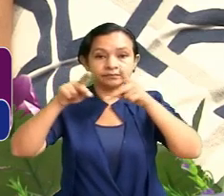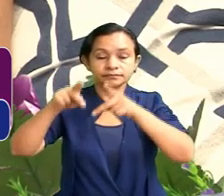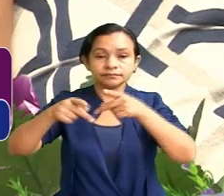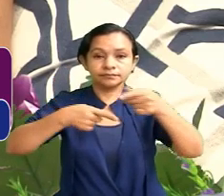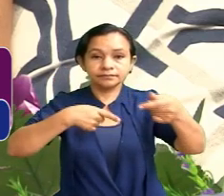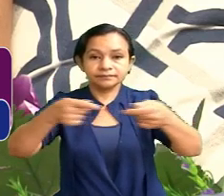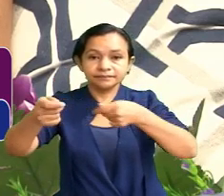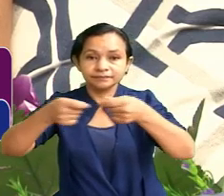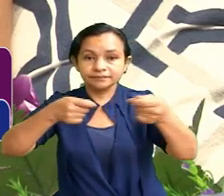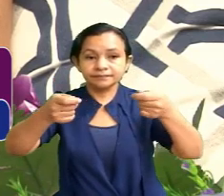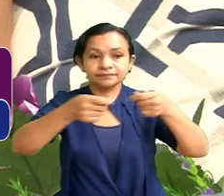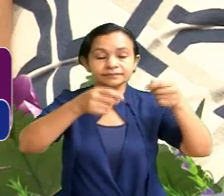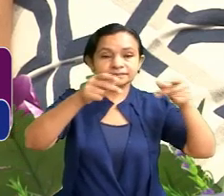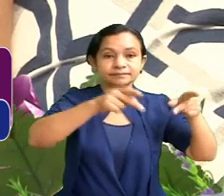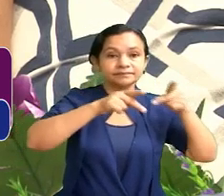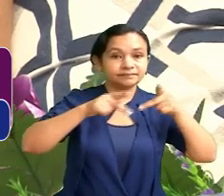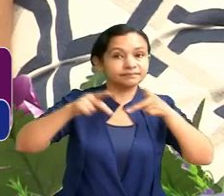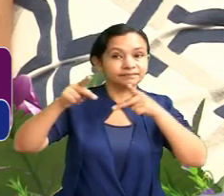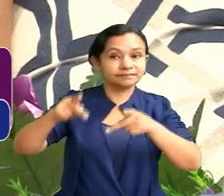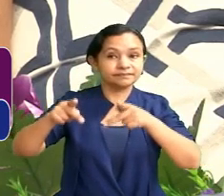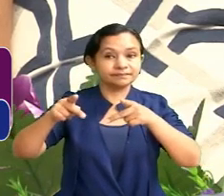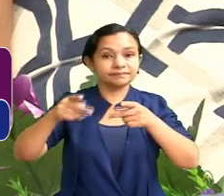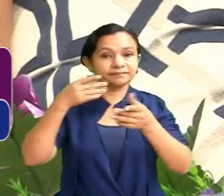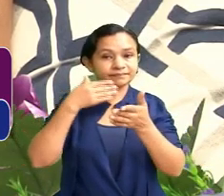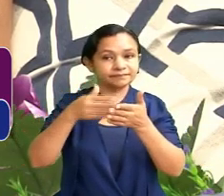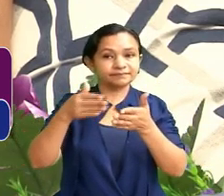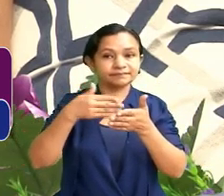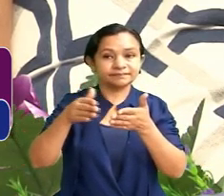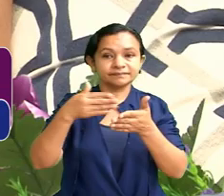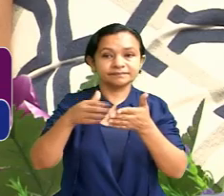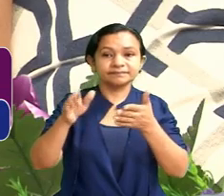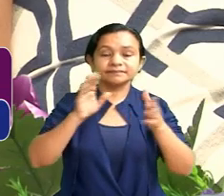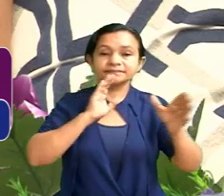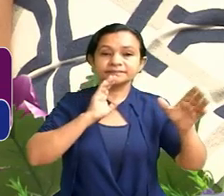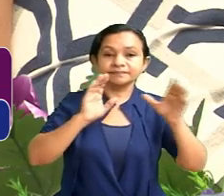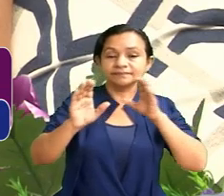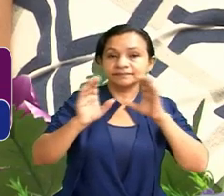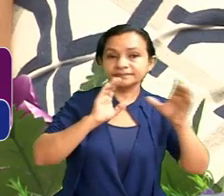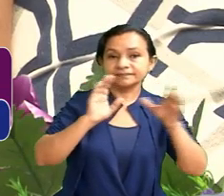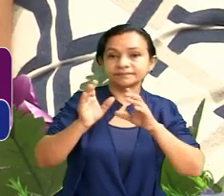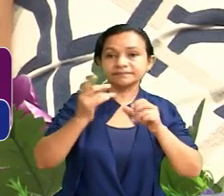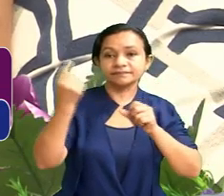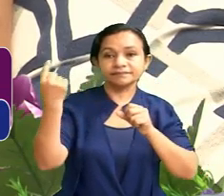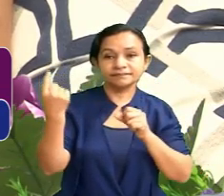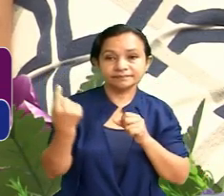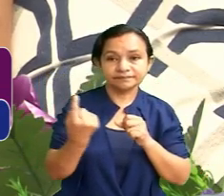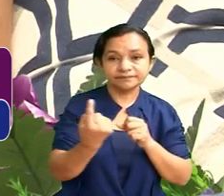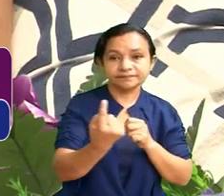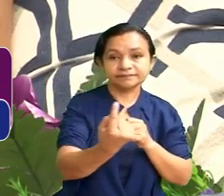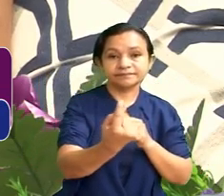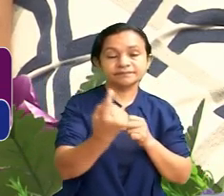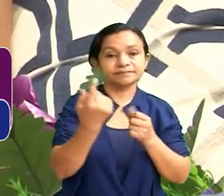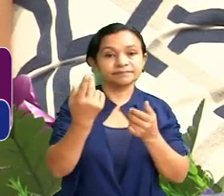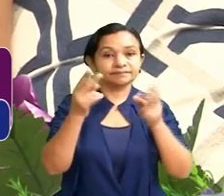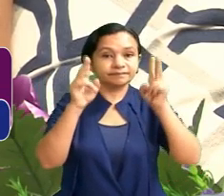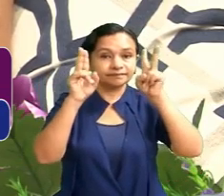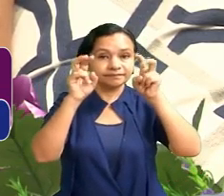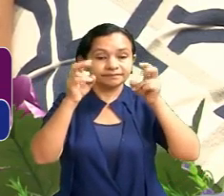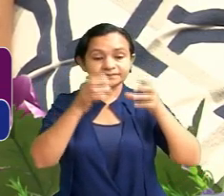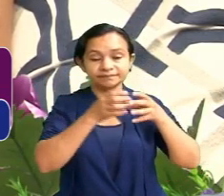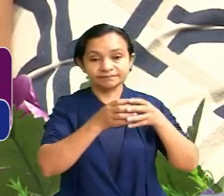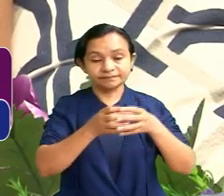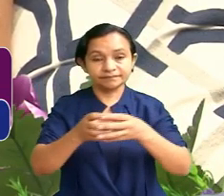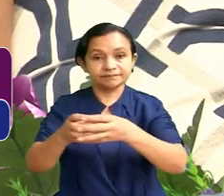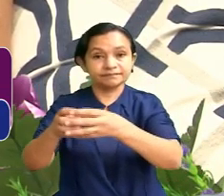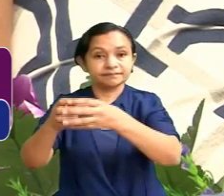vendedores que son los comerciantes y se facilita mucho pues la comunicación llegar facilitamos el tema de la movilización